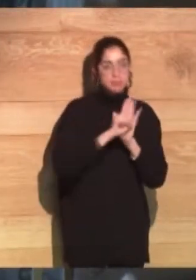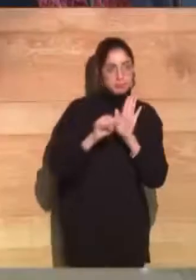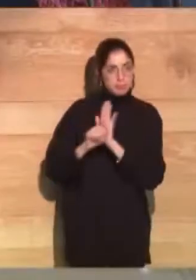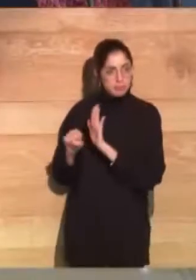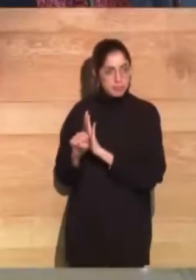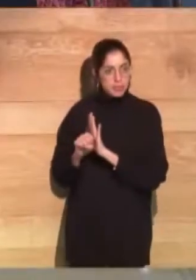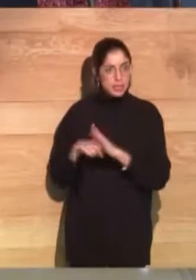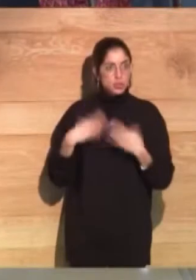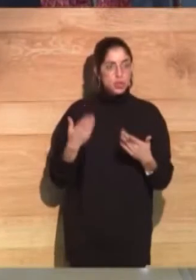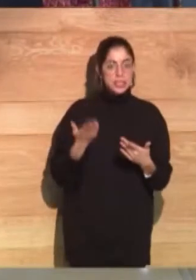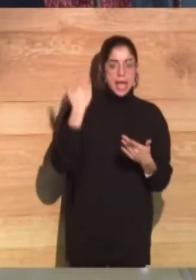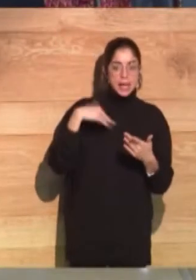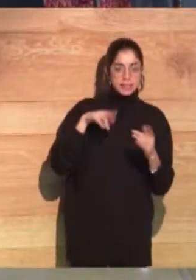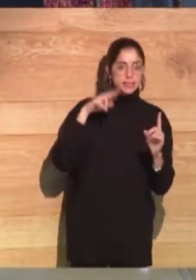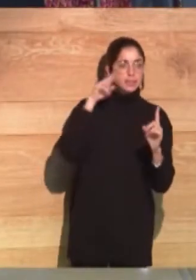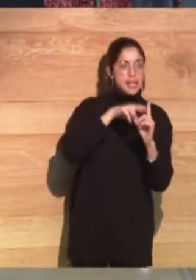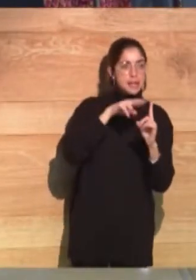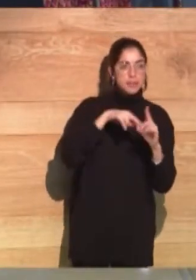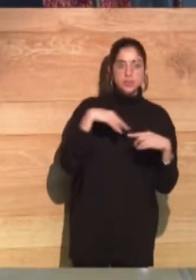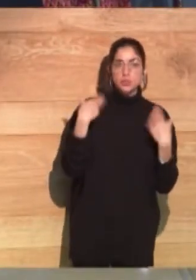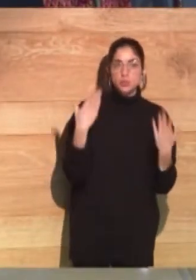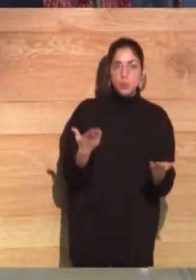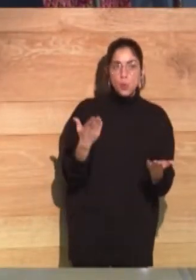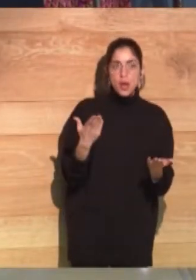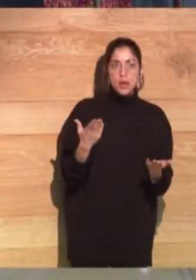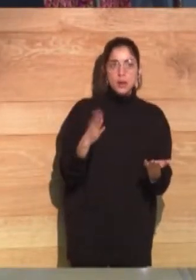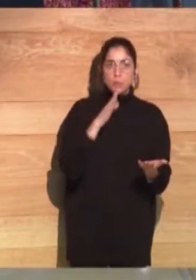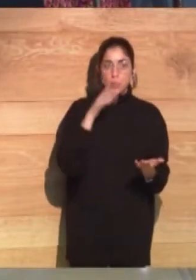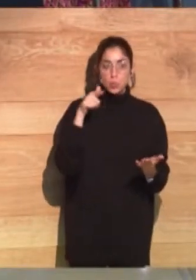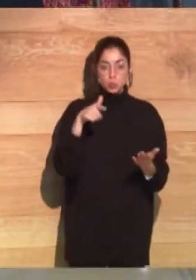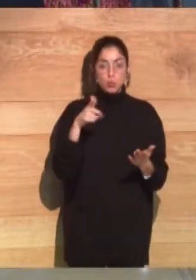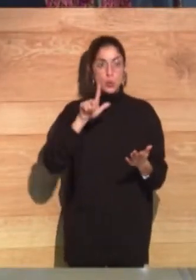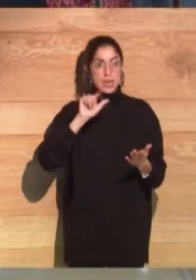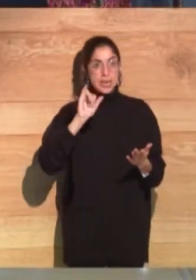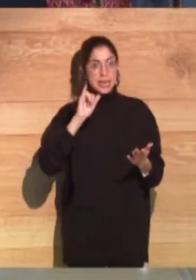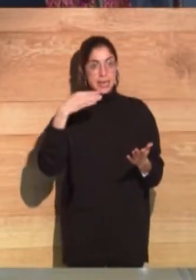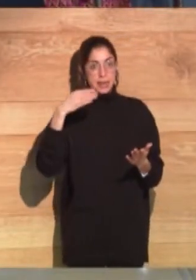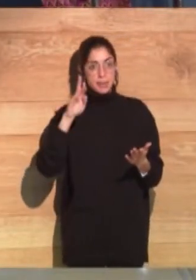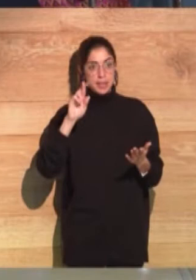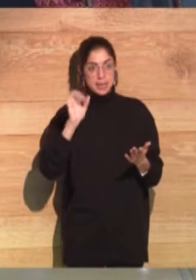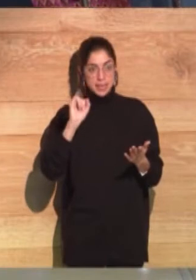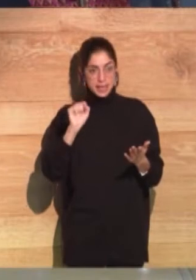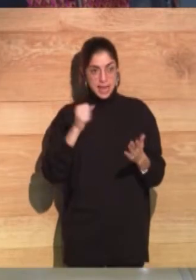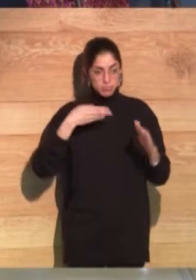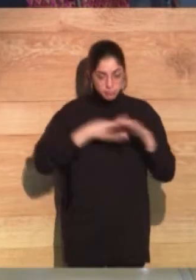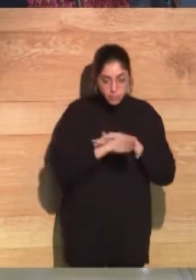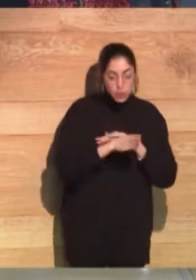referentes cuando entró en política en Liberia y era una joven economista con ganas de cambiar el mundo?